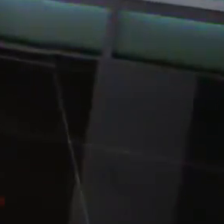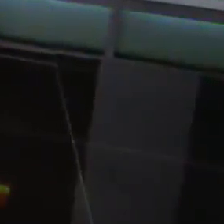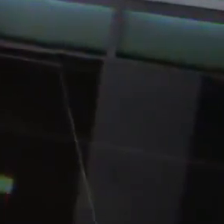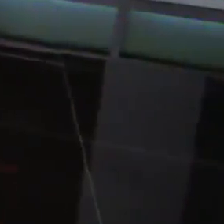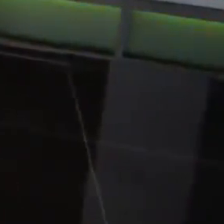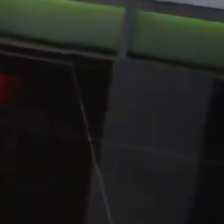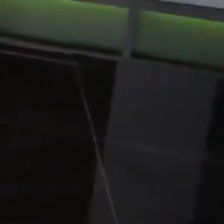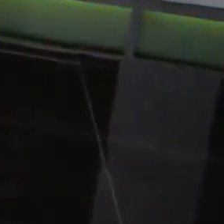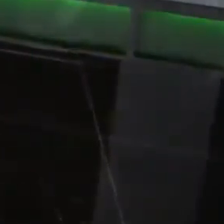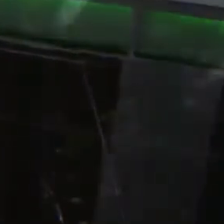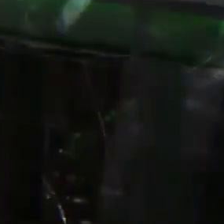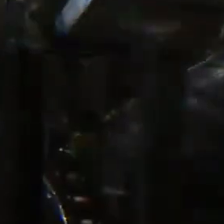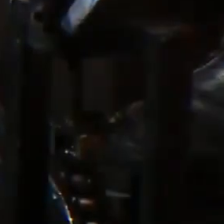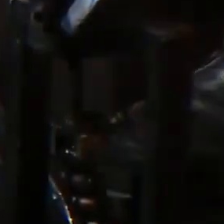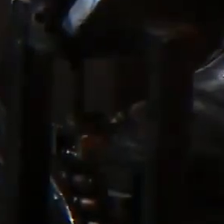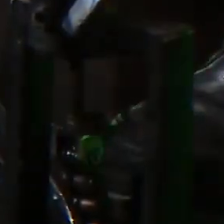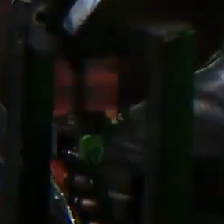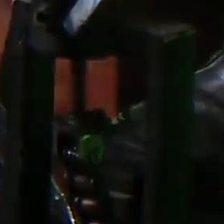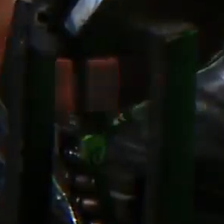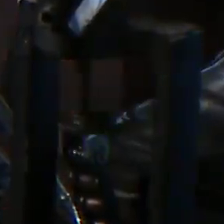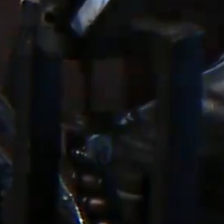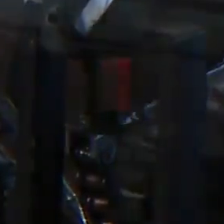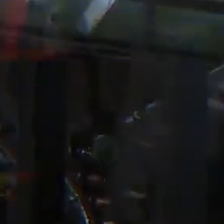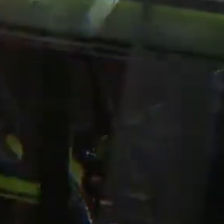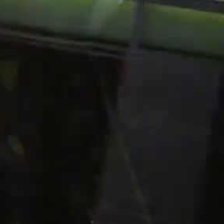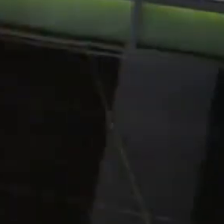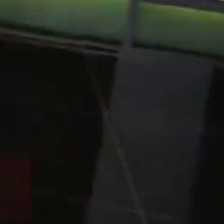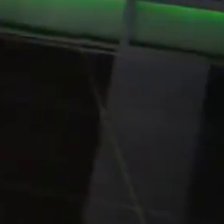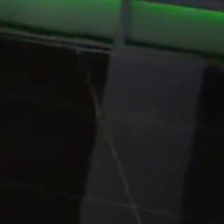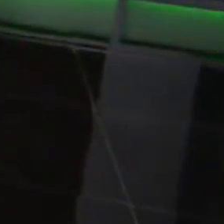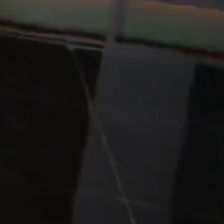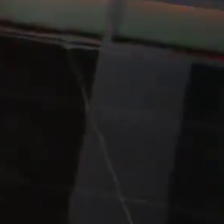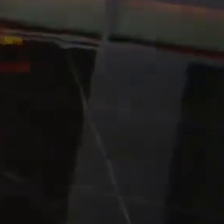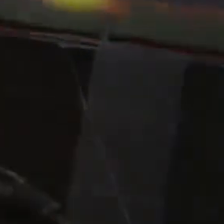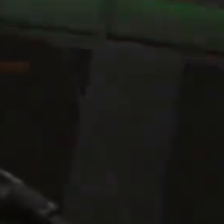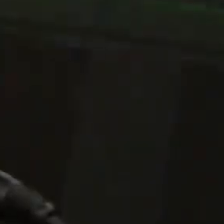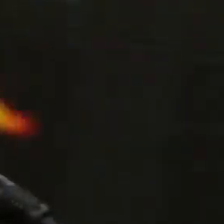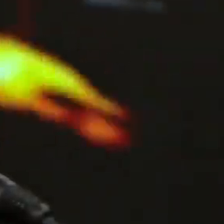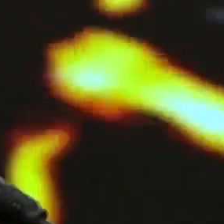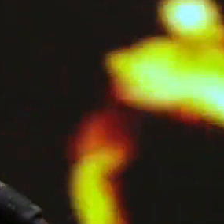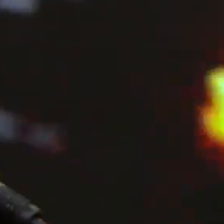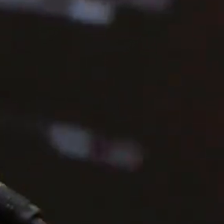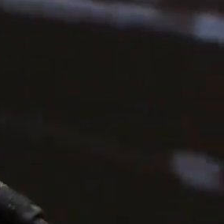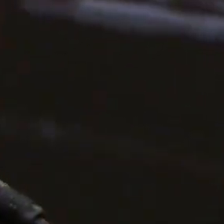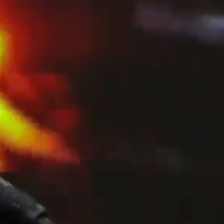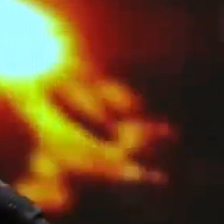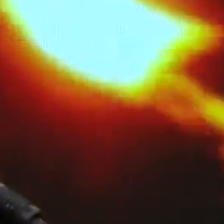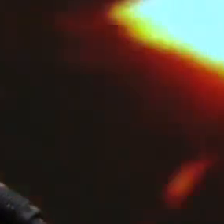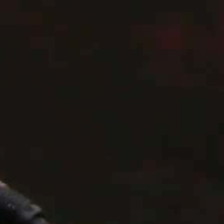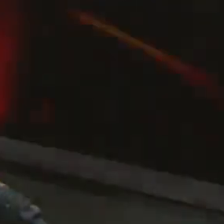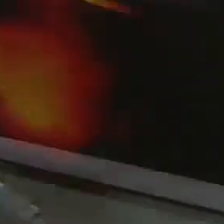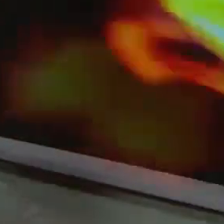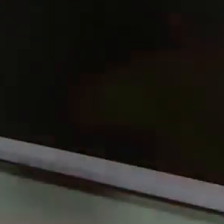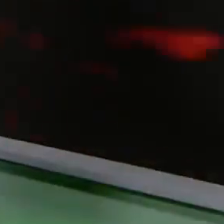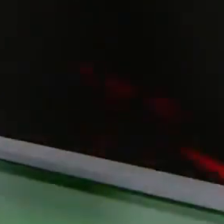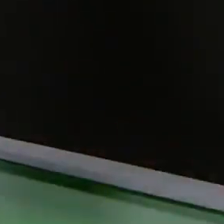dulce aleación de aromas industriales, para que vuela mejor el mundo pobre,